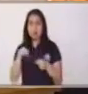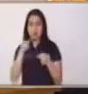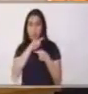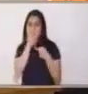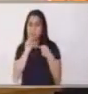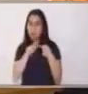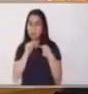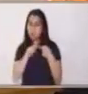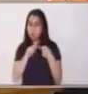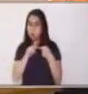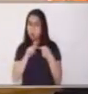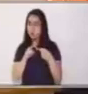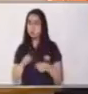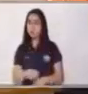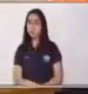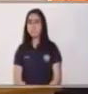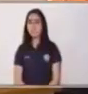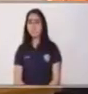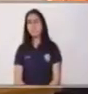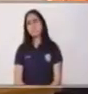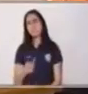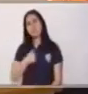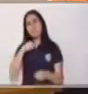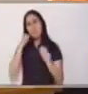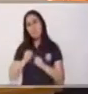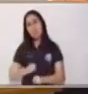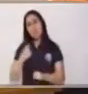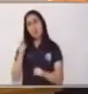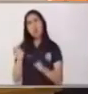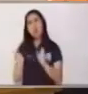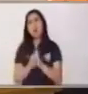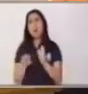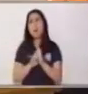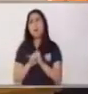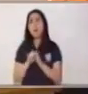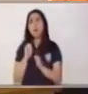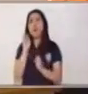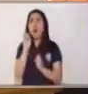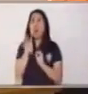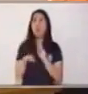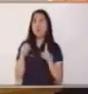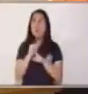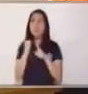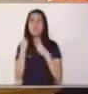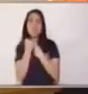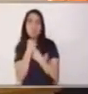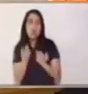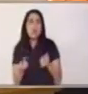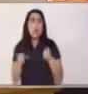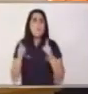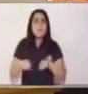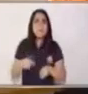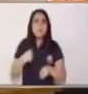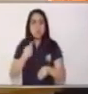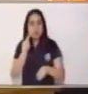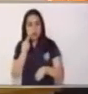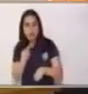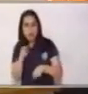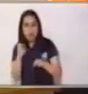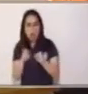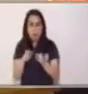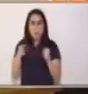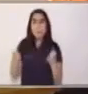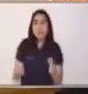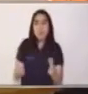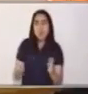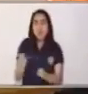en un hecho, puede ser un hecho de algún periódico, de algún accidente, de algún fenómeno, una observación,